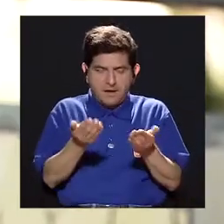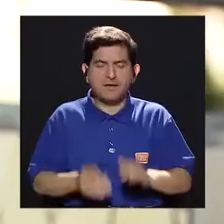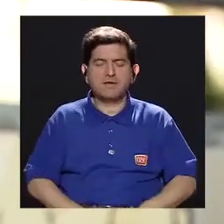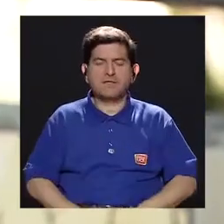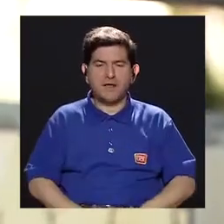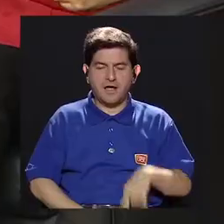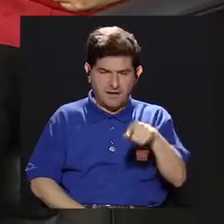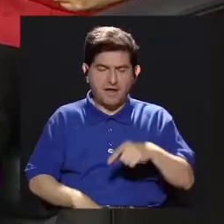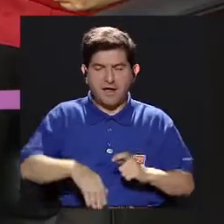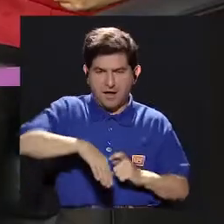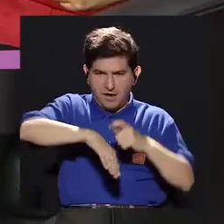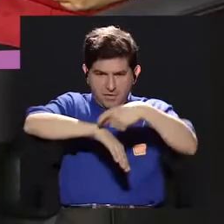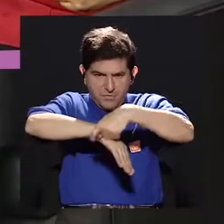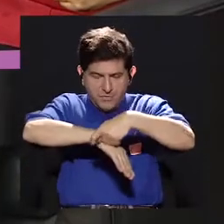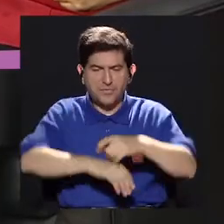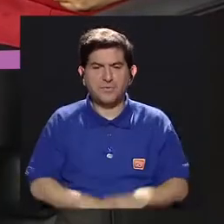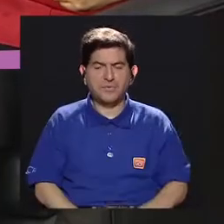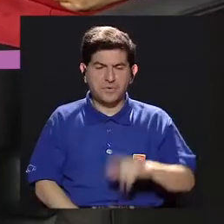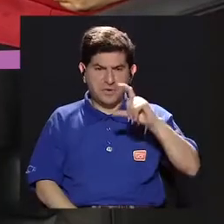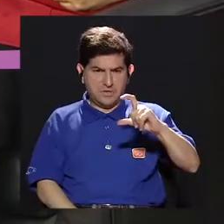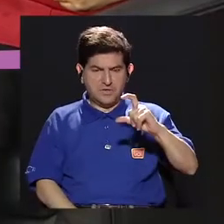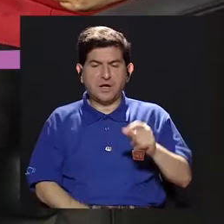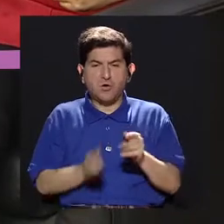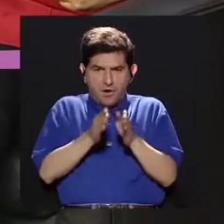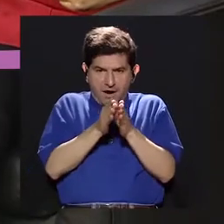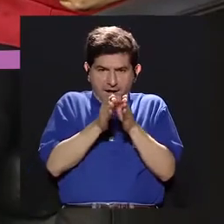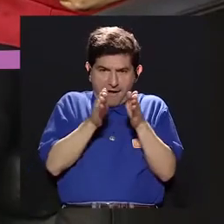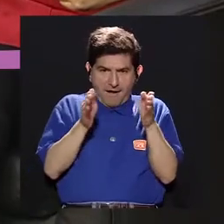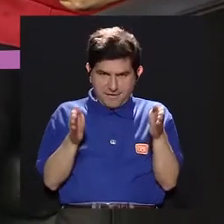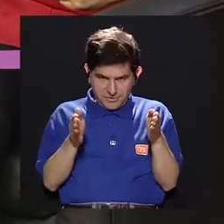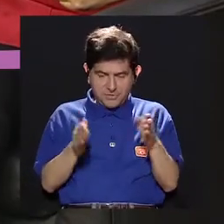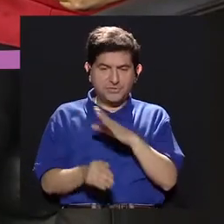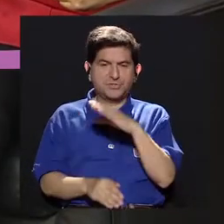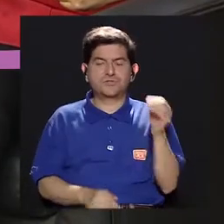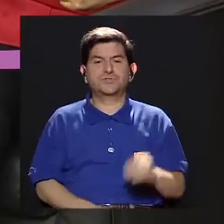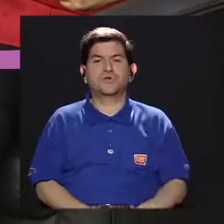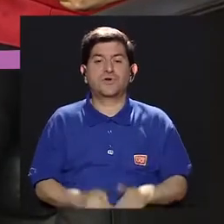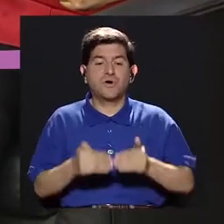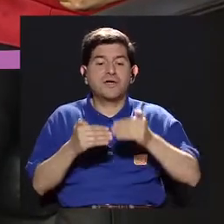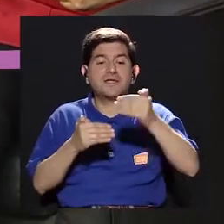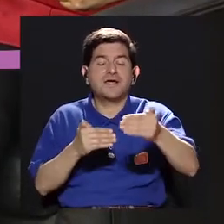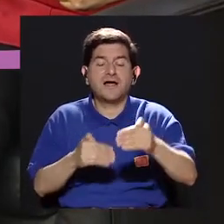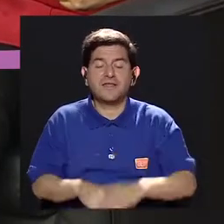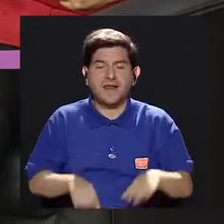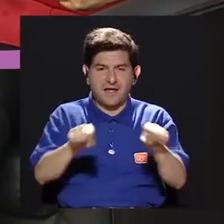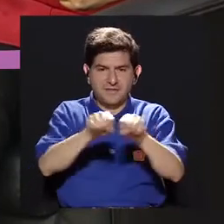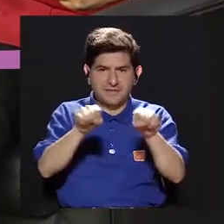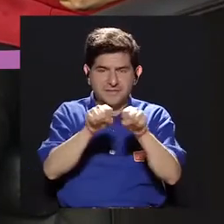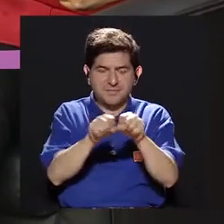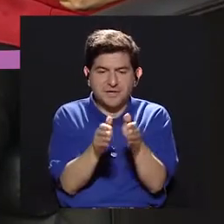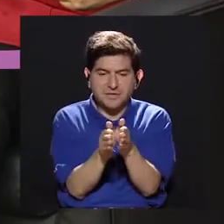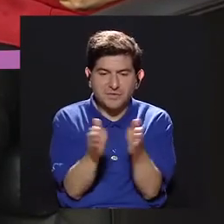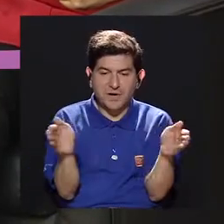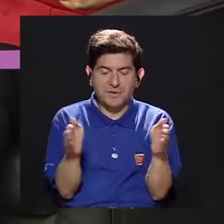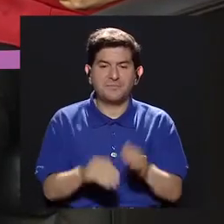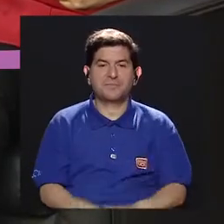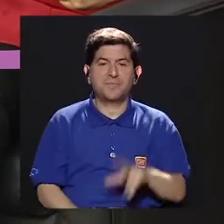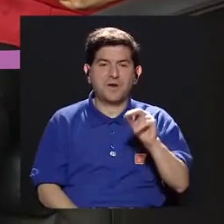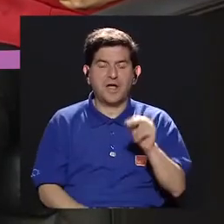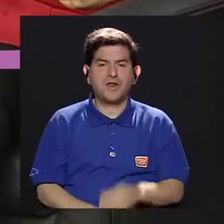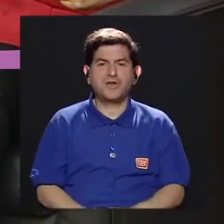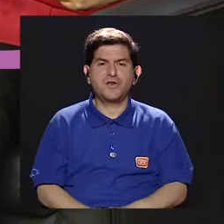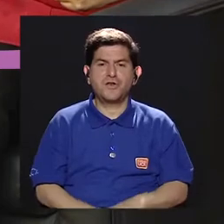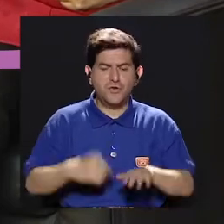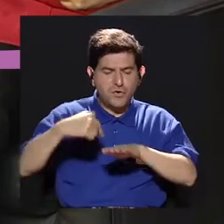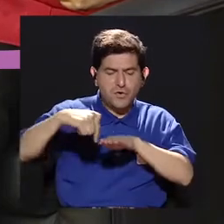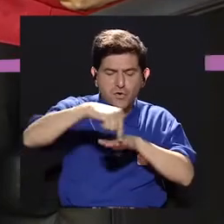que esté sujeto, compensar con que el tacón sea lo más ancho posible y la parte de adelante del calzado lo más amplia para que no